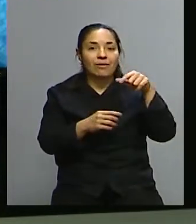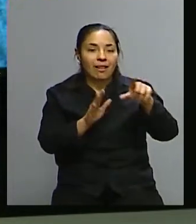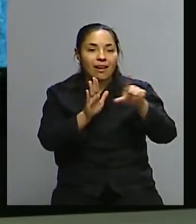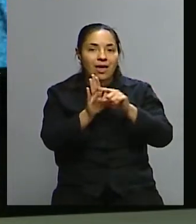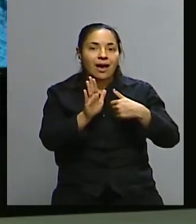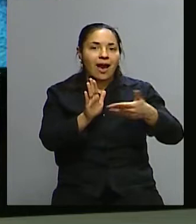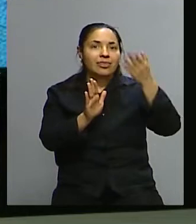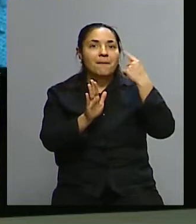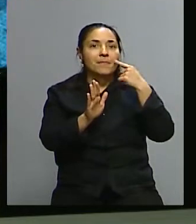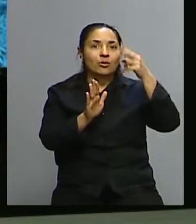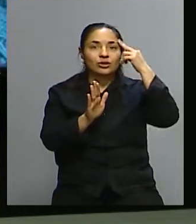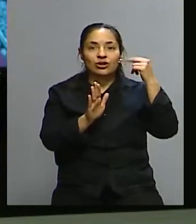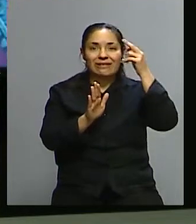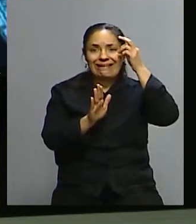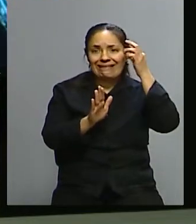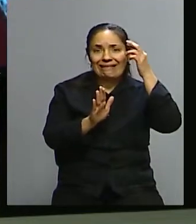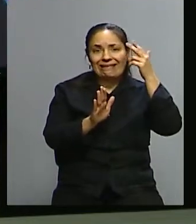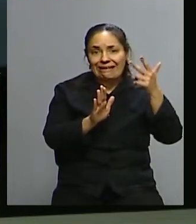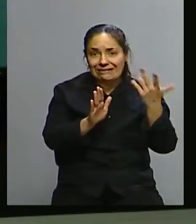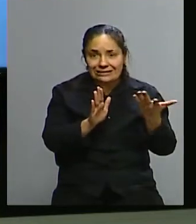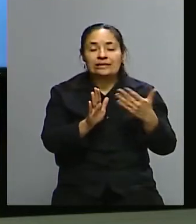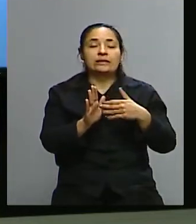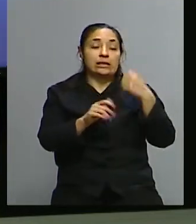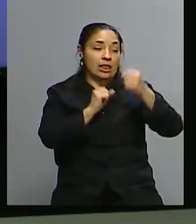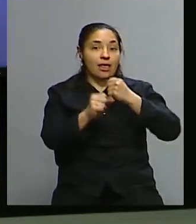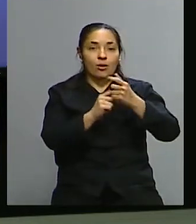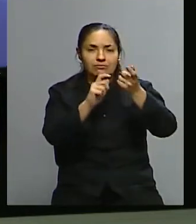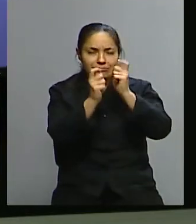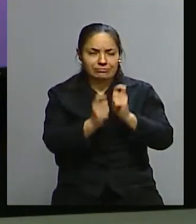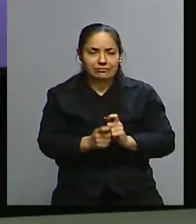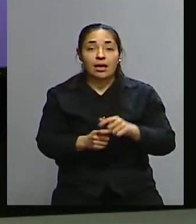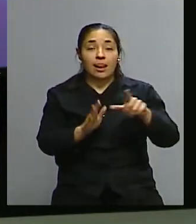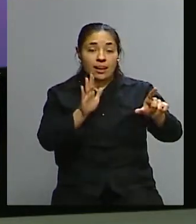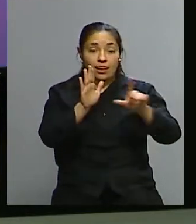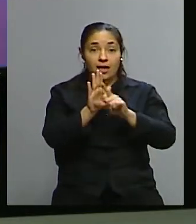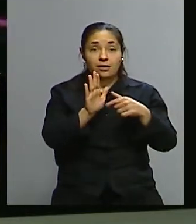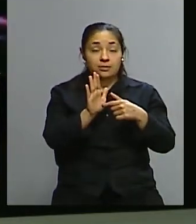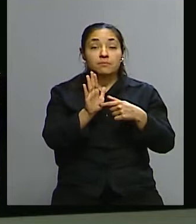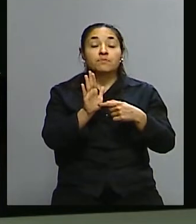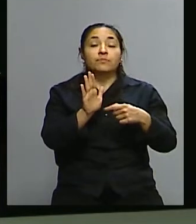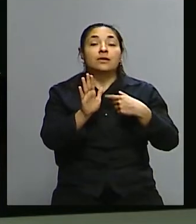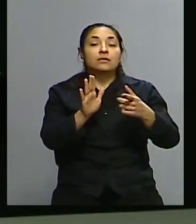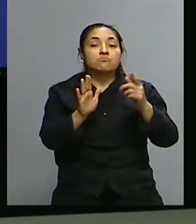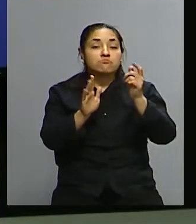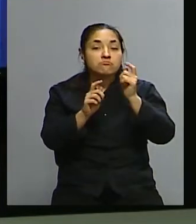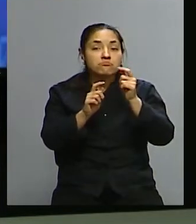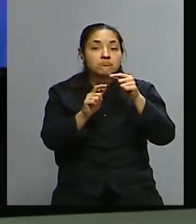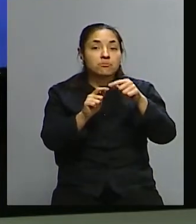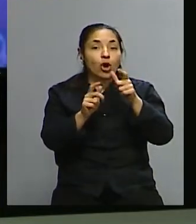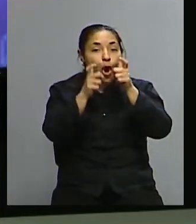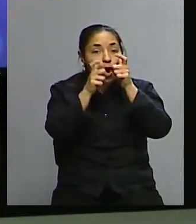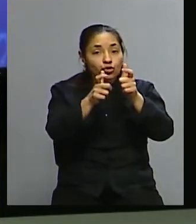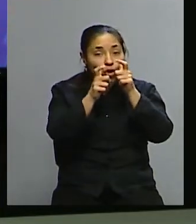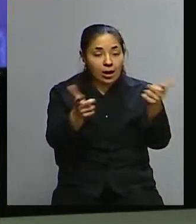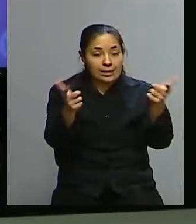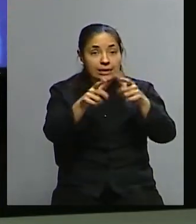principios de año, la ley 92-92, que es la orgánica del Tribunal de Cuentas, y el control que hace el tribunal está